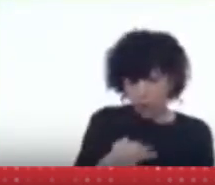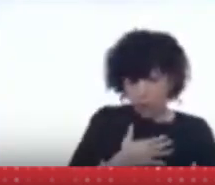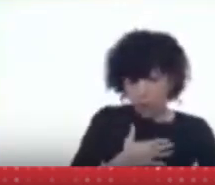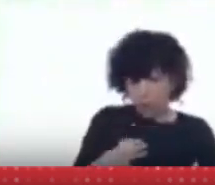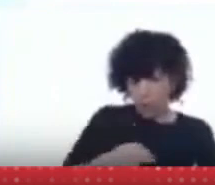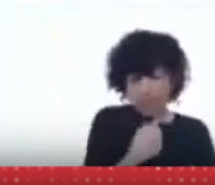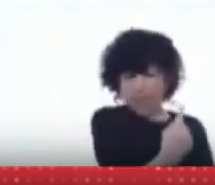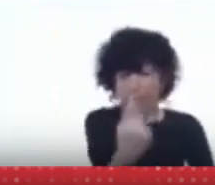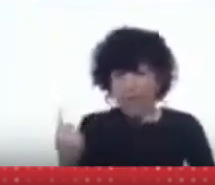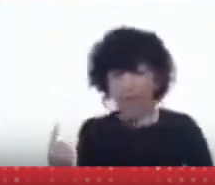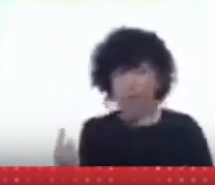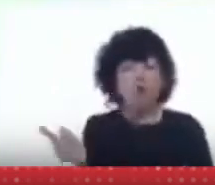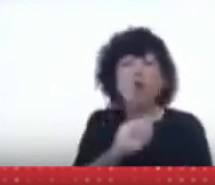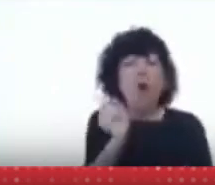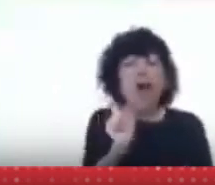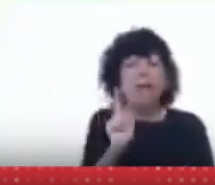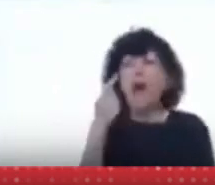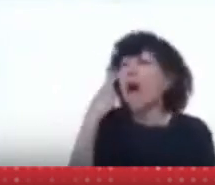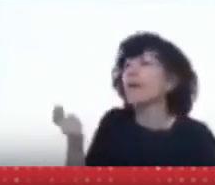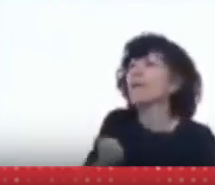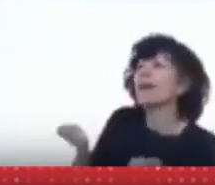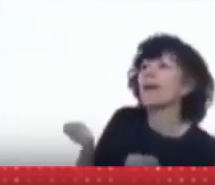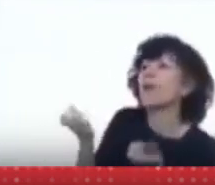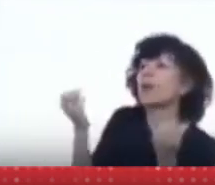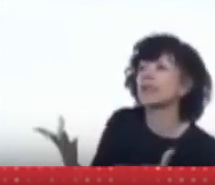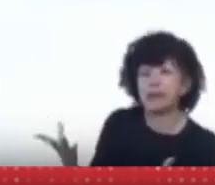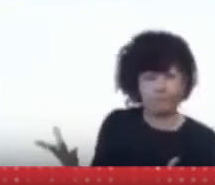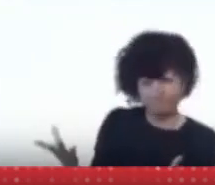no es un mercado. Y